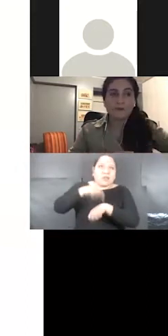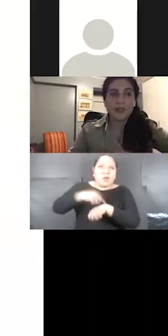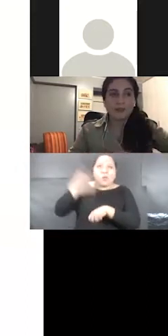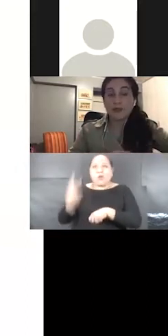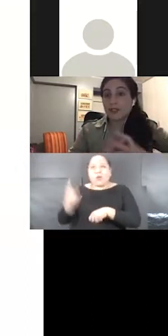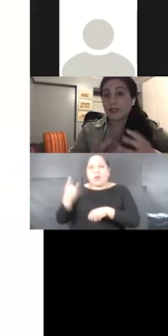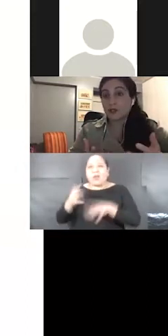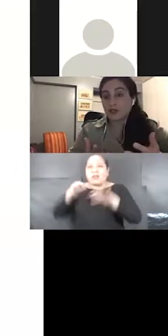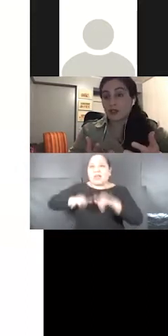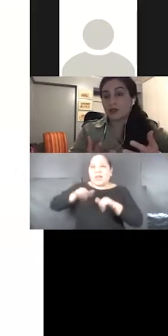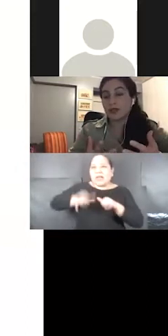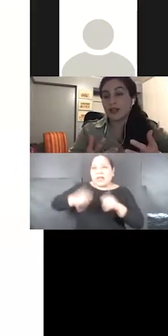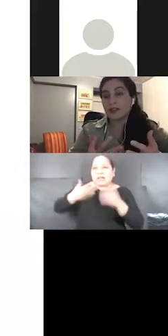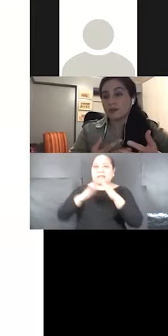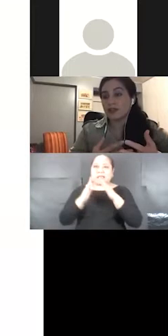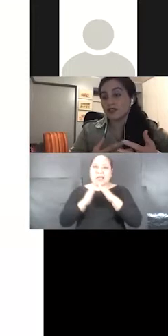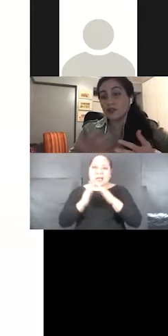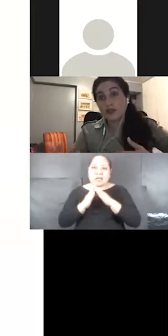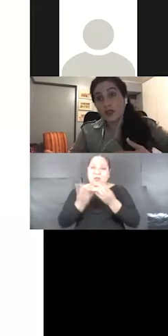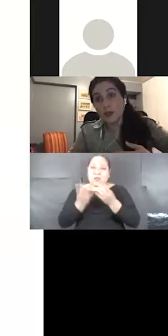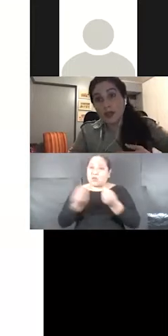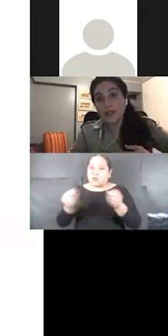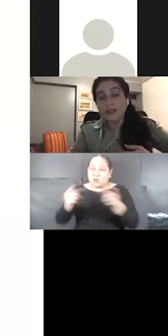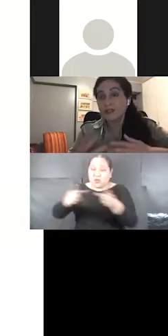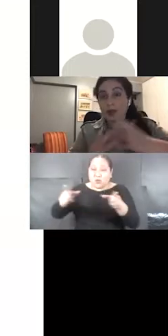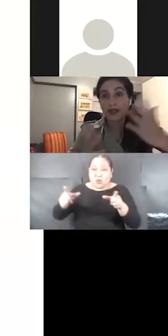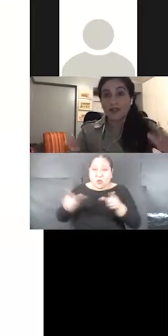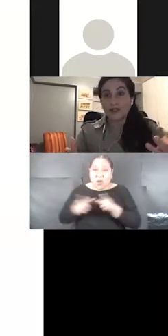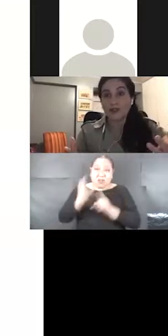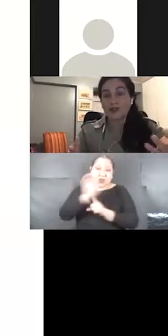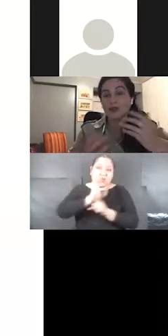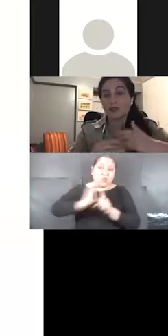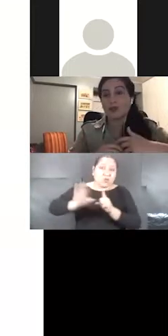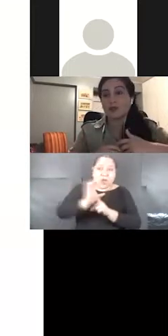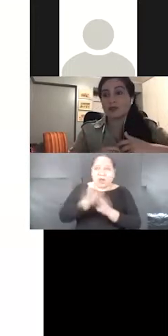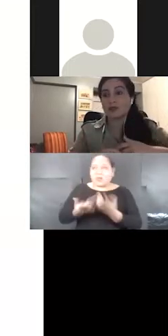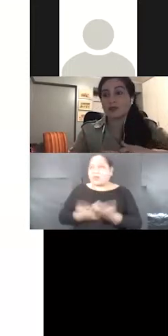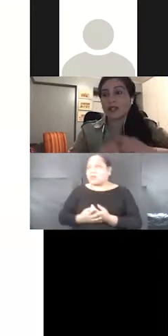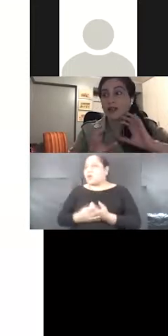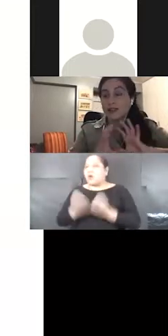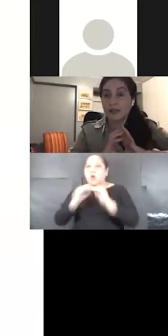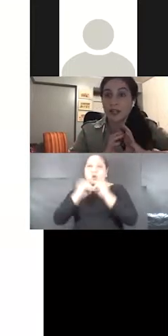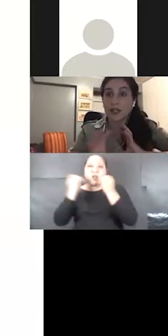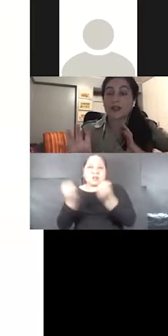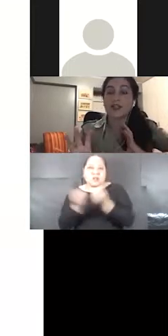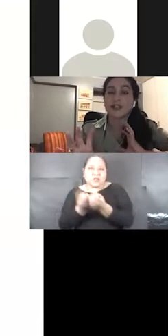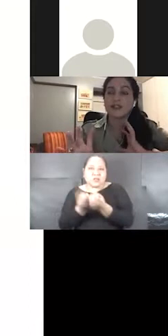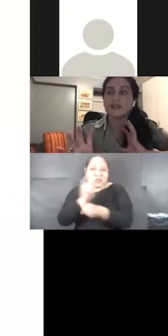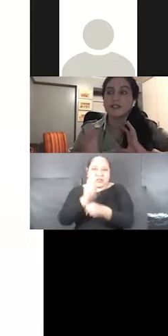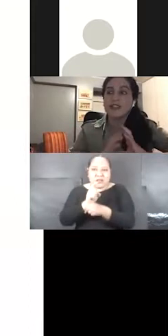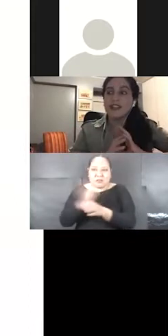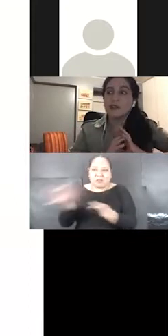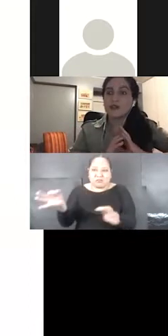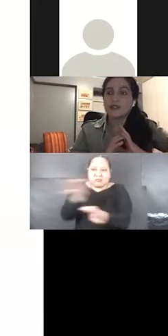etcétera, muchas instituciones culturales, muchas instituciones educativas y todas las instituciones nos hemos visto obligadas a migrar a lo digital,